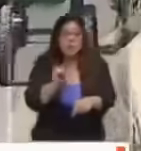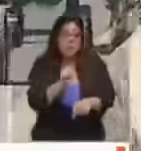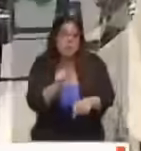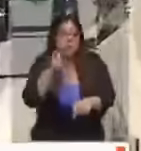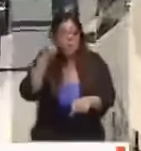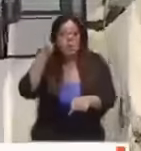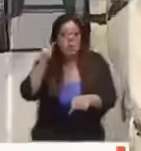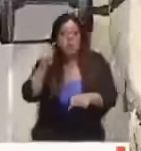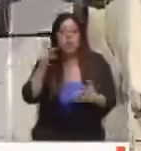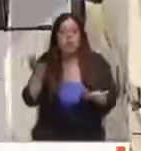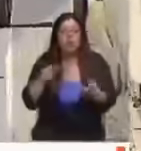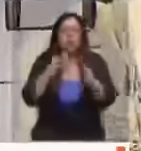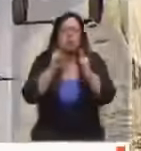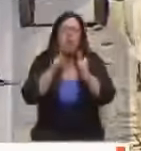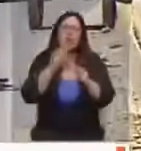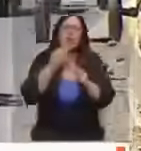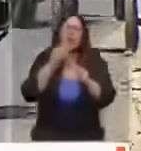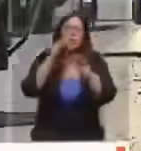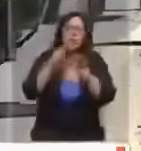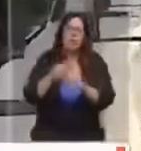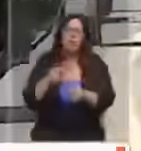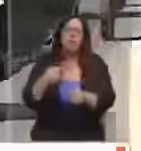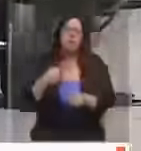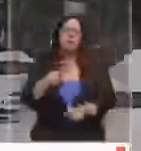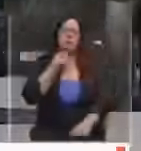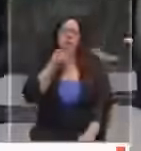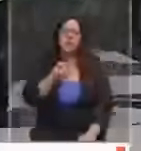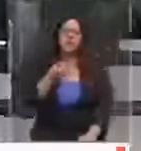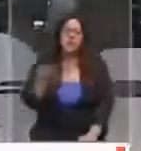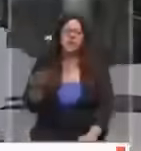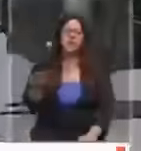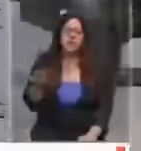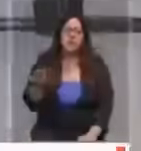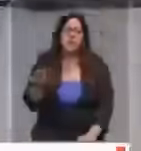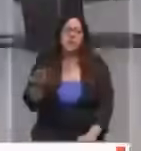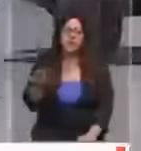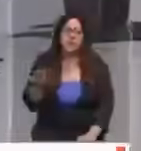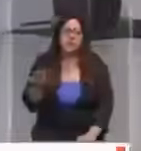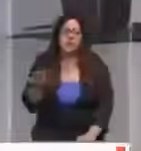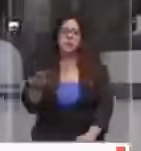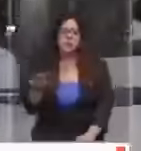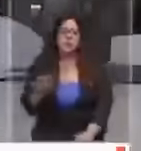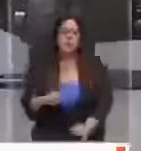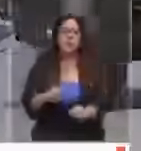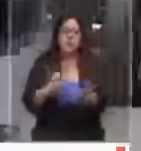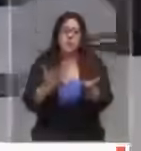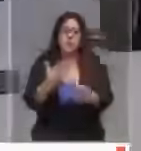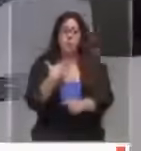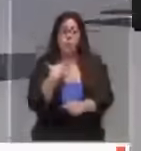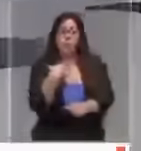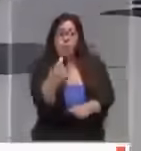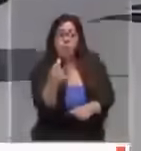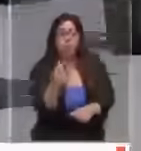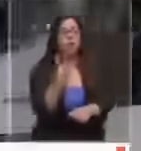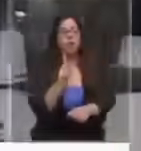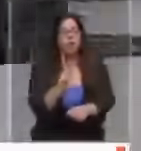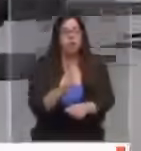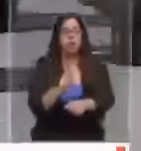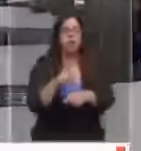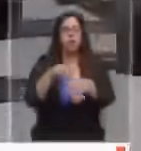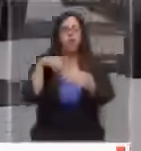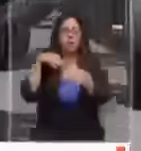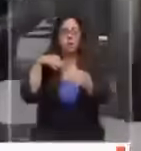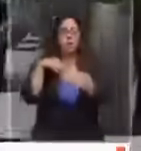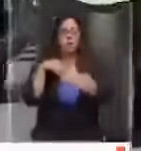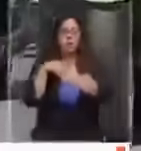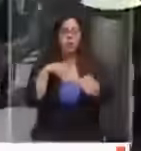pero fíjate que ocurrió lo que yo decía más temprano, que es que bajan bastante la velocidad justamente para que las personas puedan